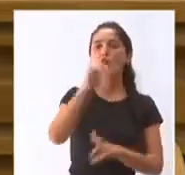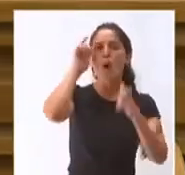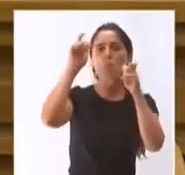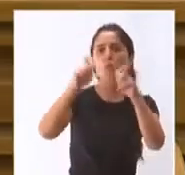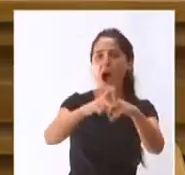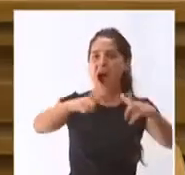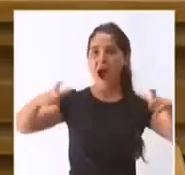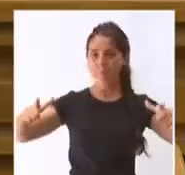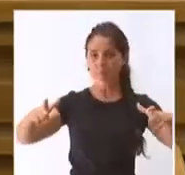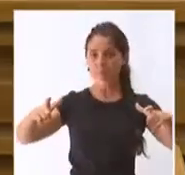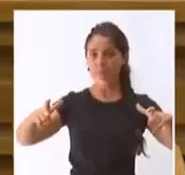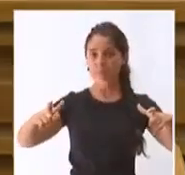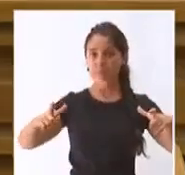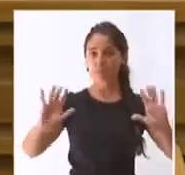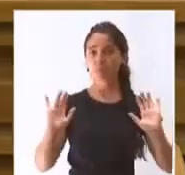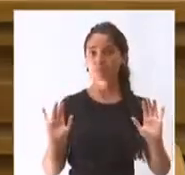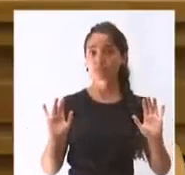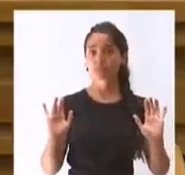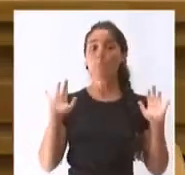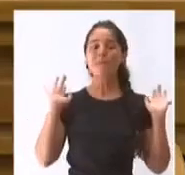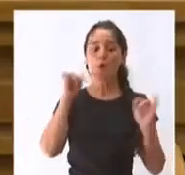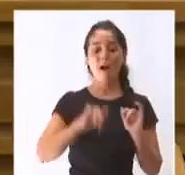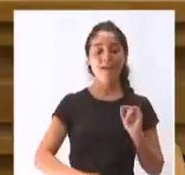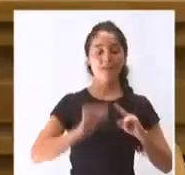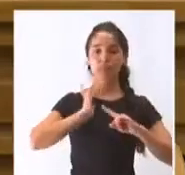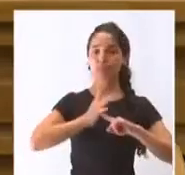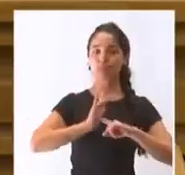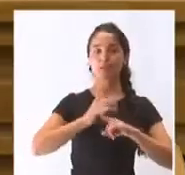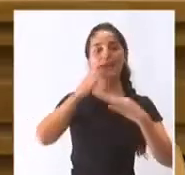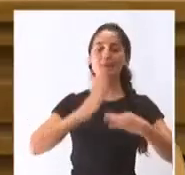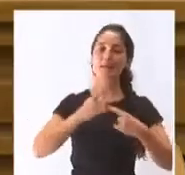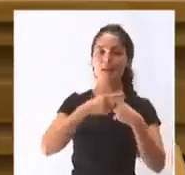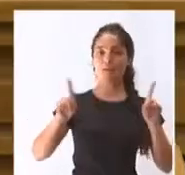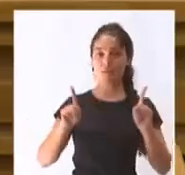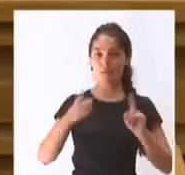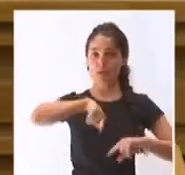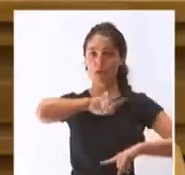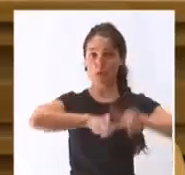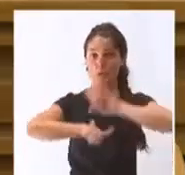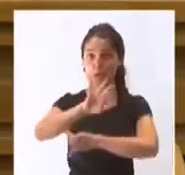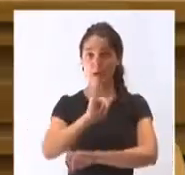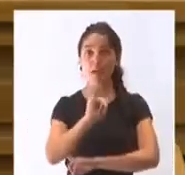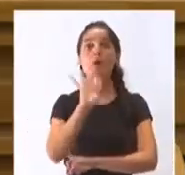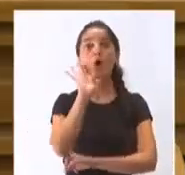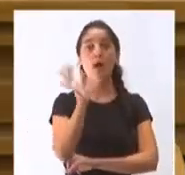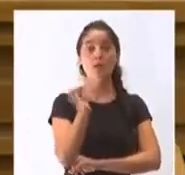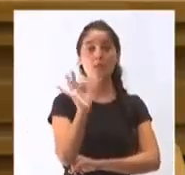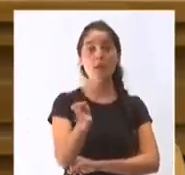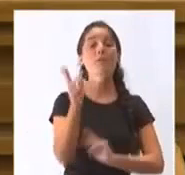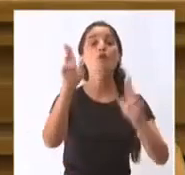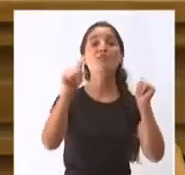que están en la región aquí tenemos una realidad diferente tenemos problemas pero es verdad que incluso en vivienda tenemos los mejores datos